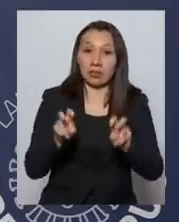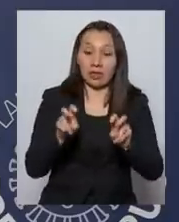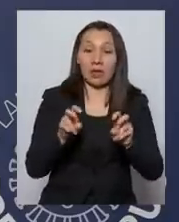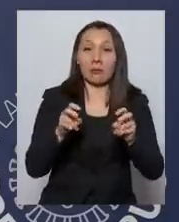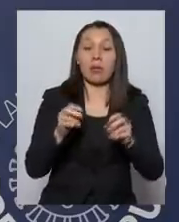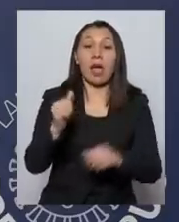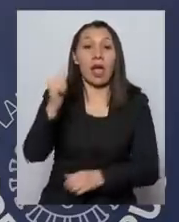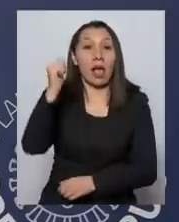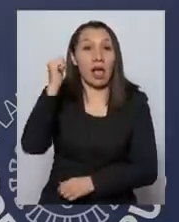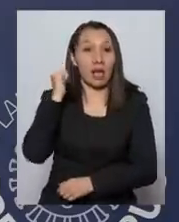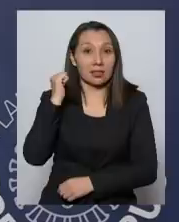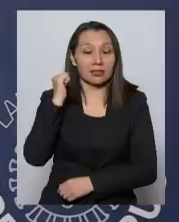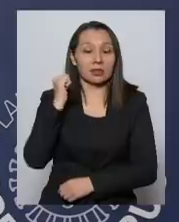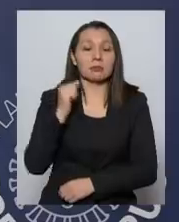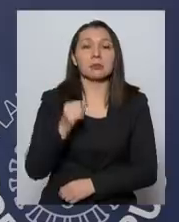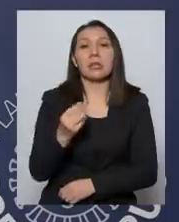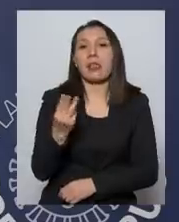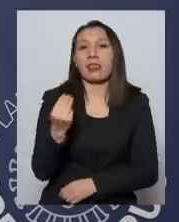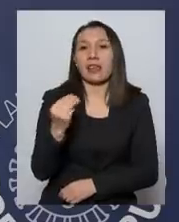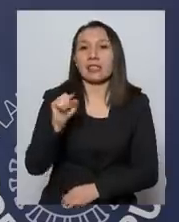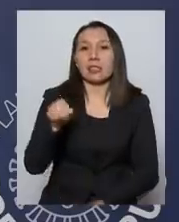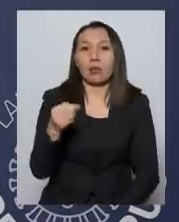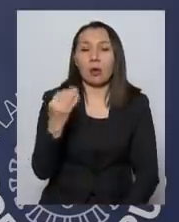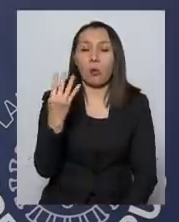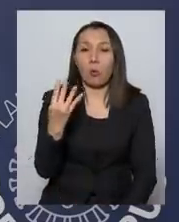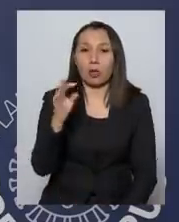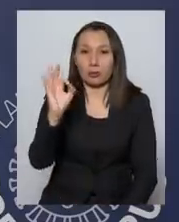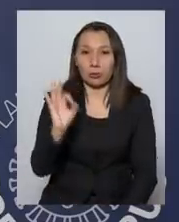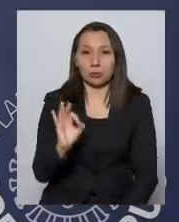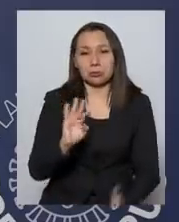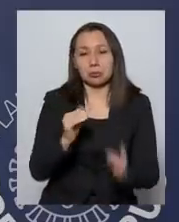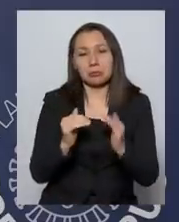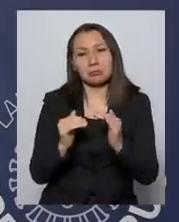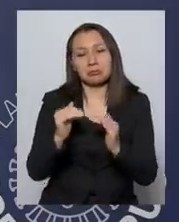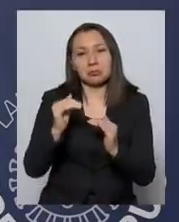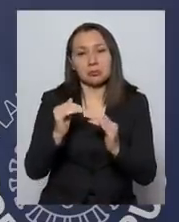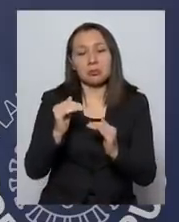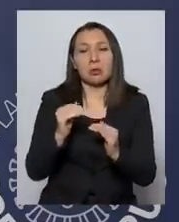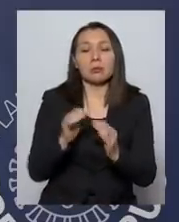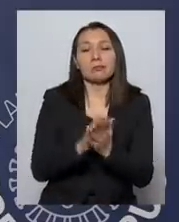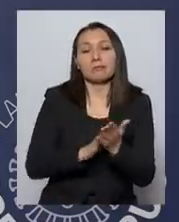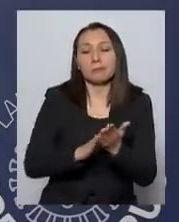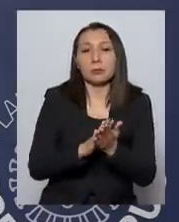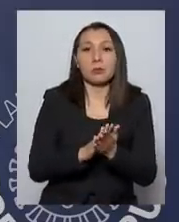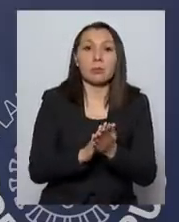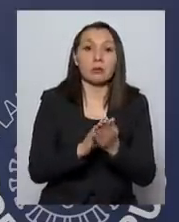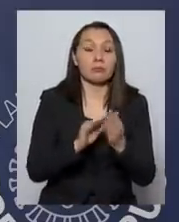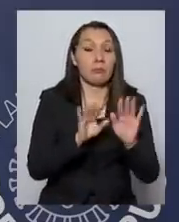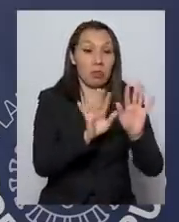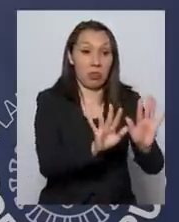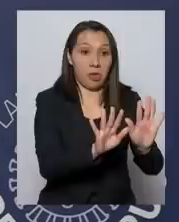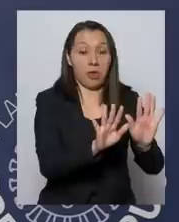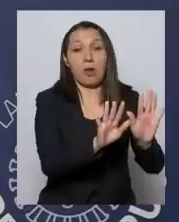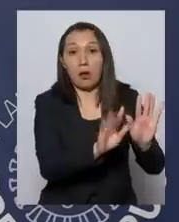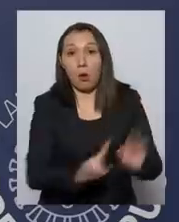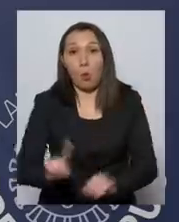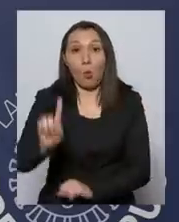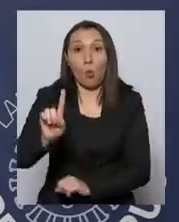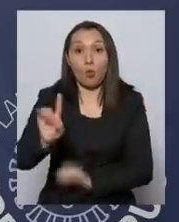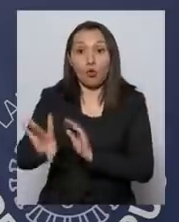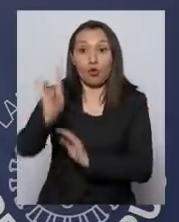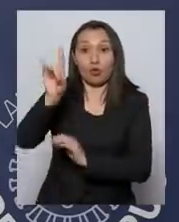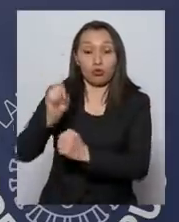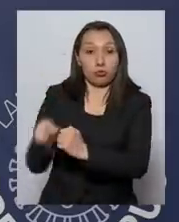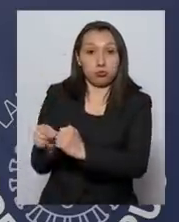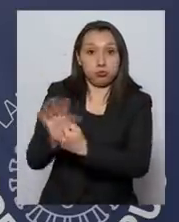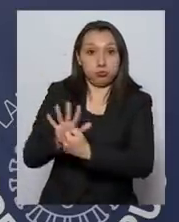en el día de ayer que un 13,4%, un poco más de uno de cada 10 personas que se ha